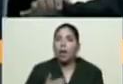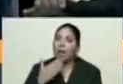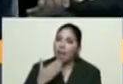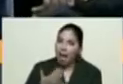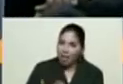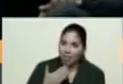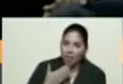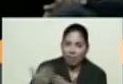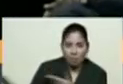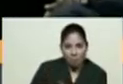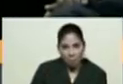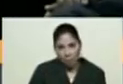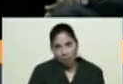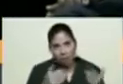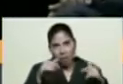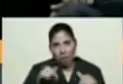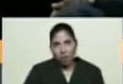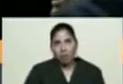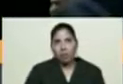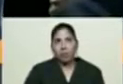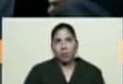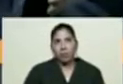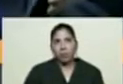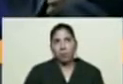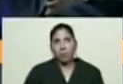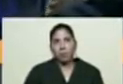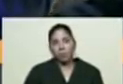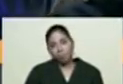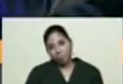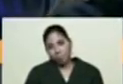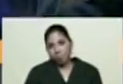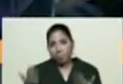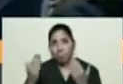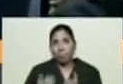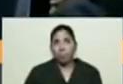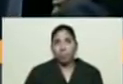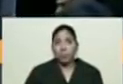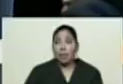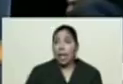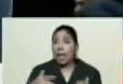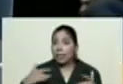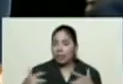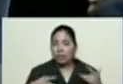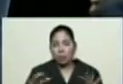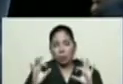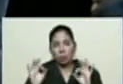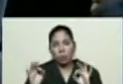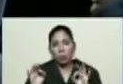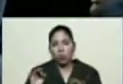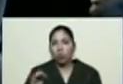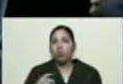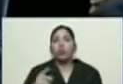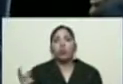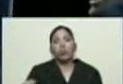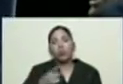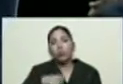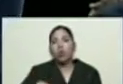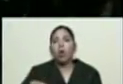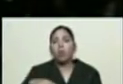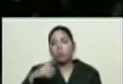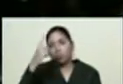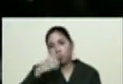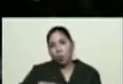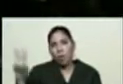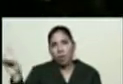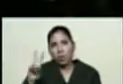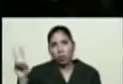gracias, bienvenidos, bienvenidas, y que salgan de estas jornadas de solidaridad Todos Somos Venezuela las luces más hermosas